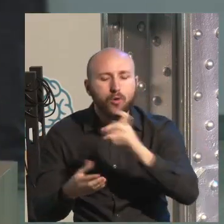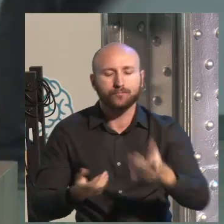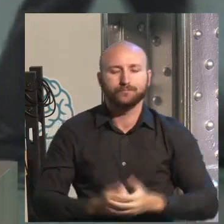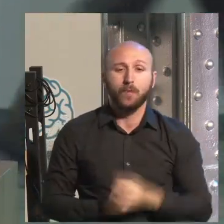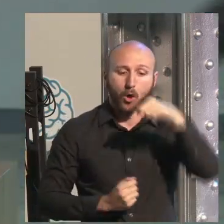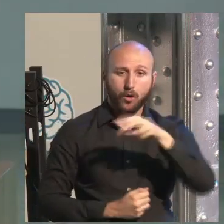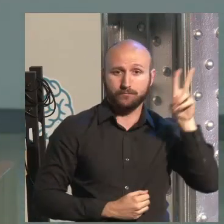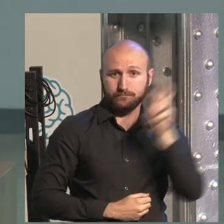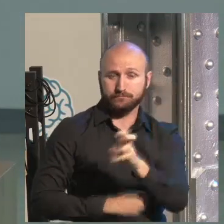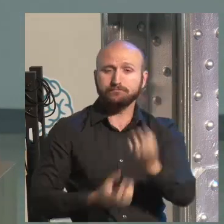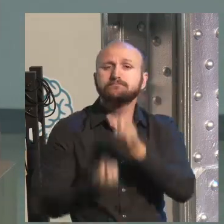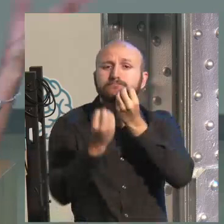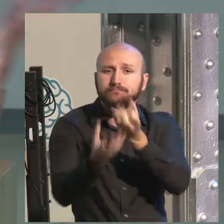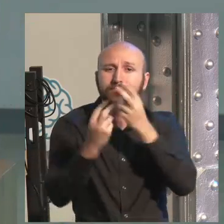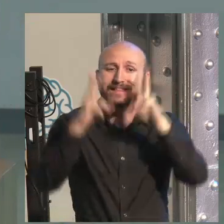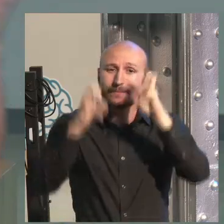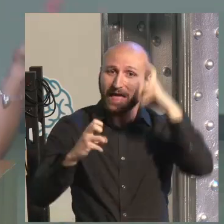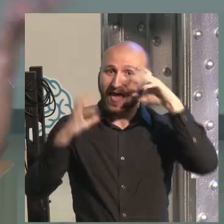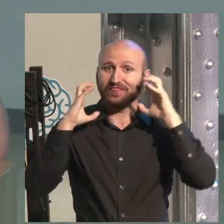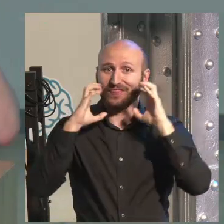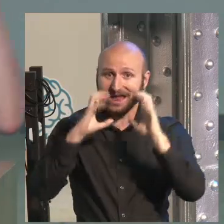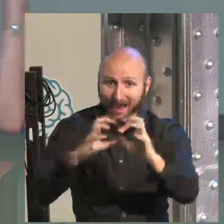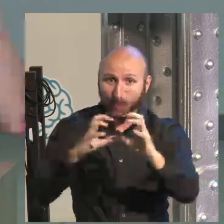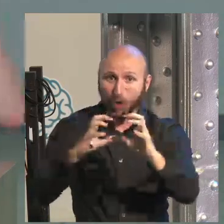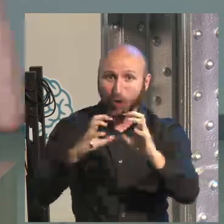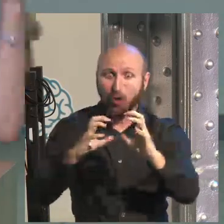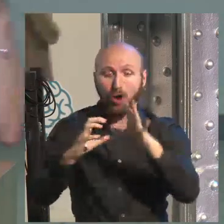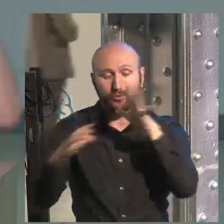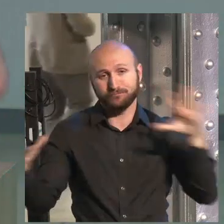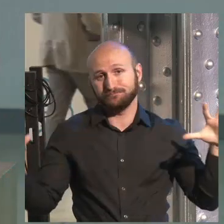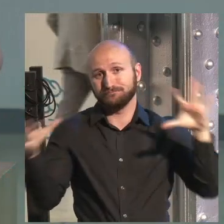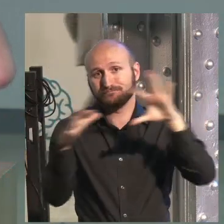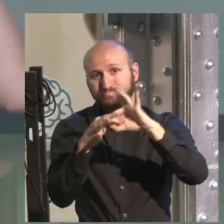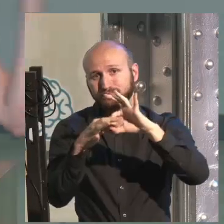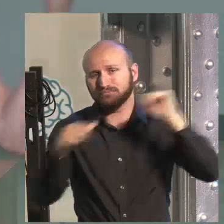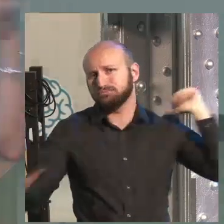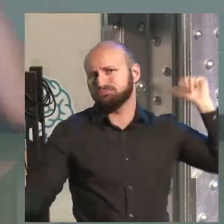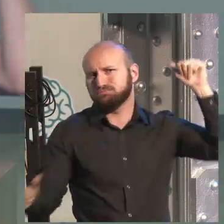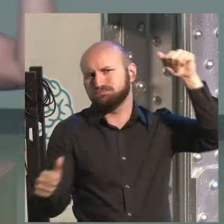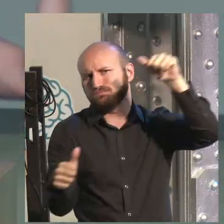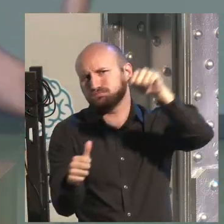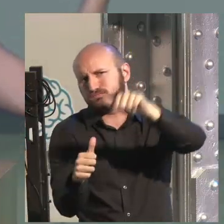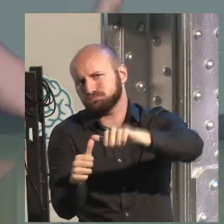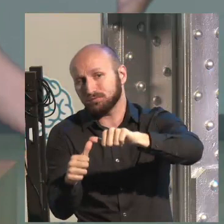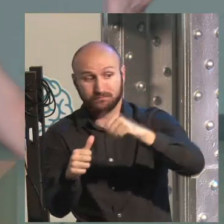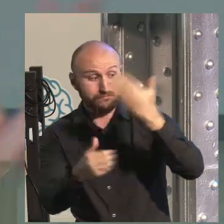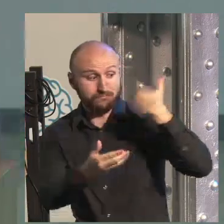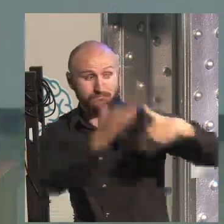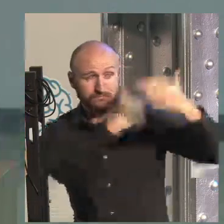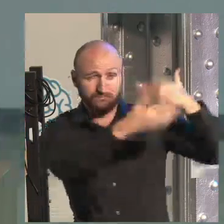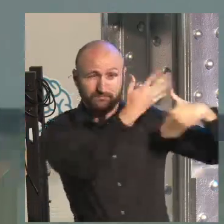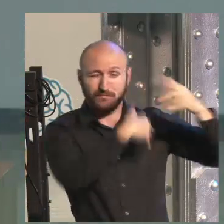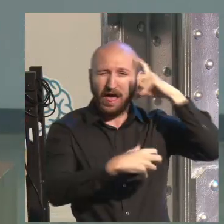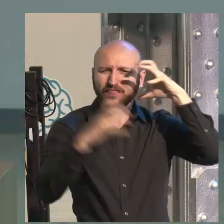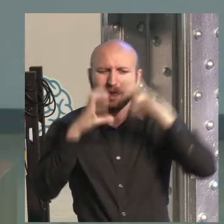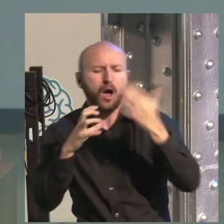nos va a hablar del recorrido del cerebro o su vinculación a lo largo de estos millones de años, o cómo era el cerebro de entonces y cómo es